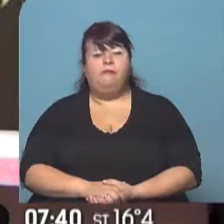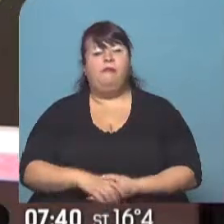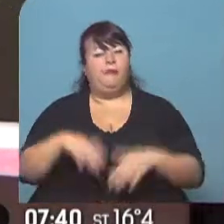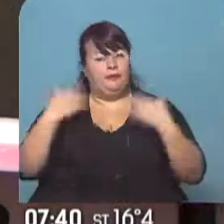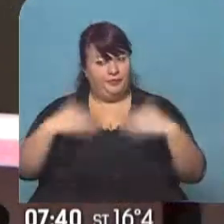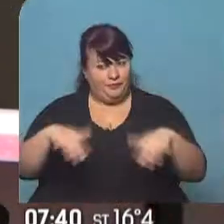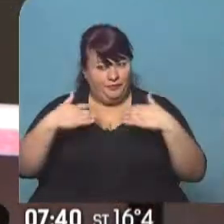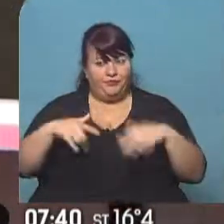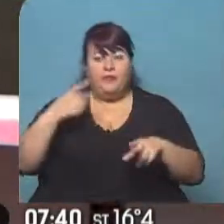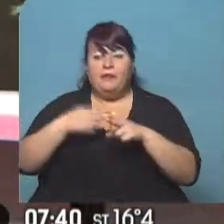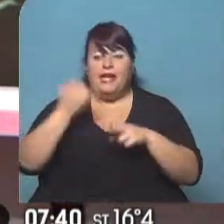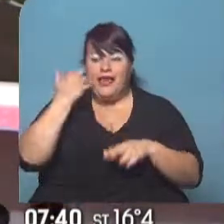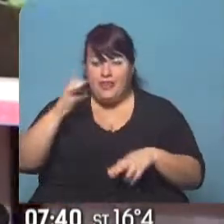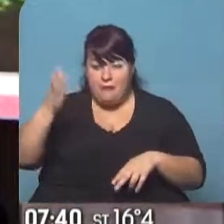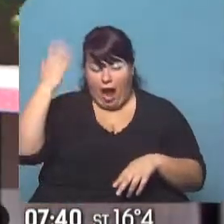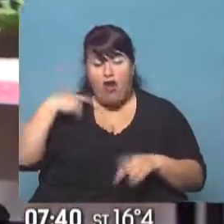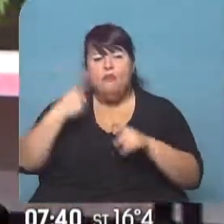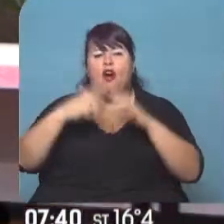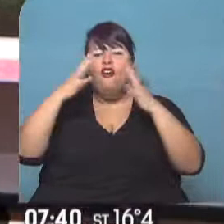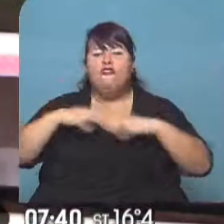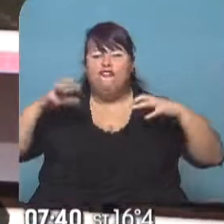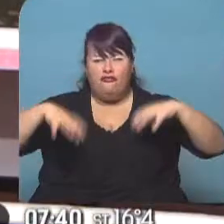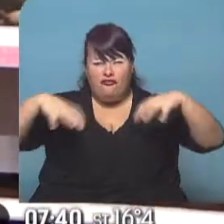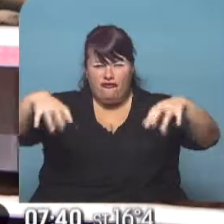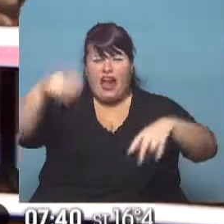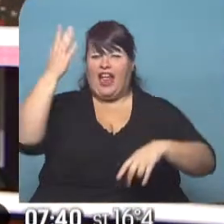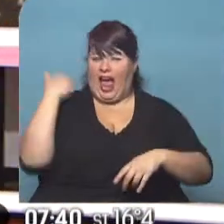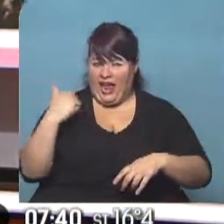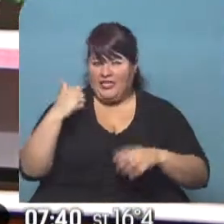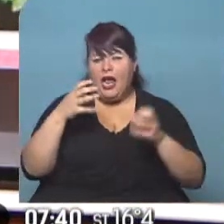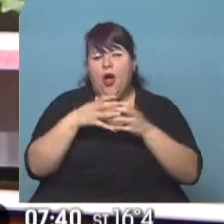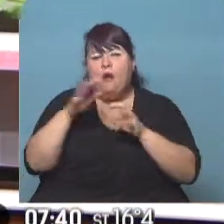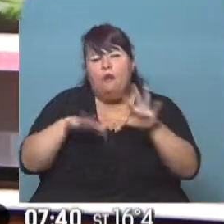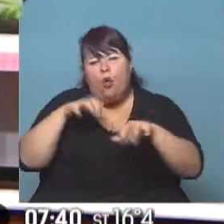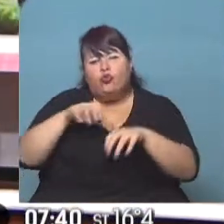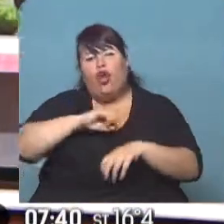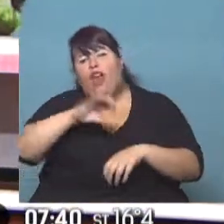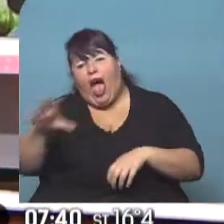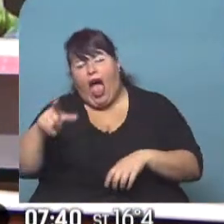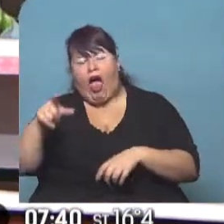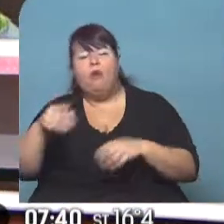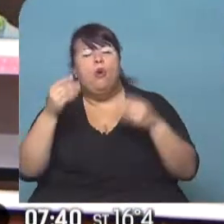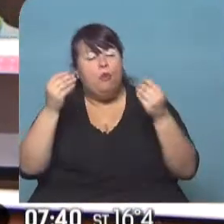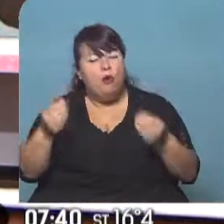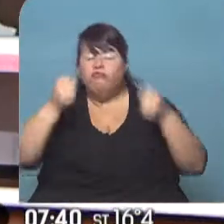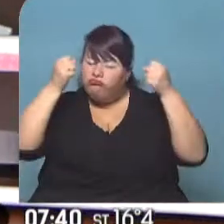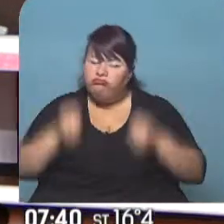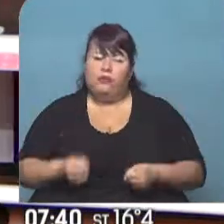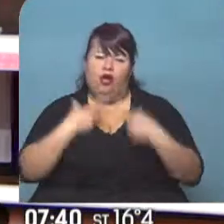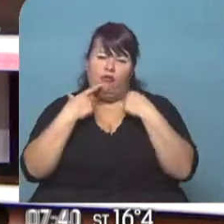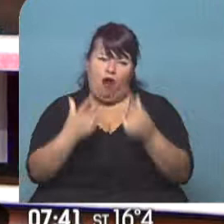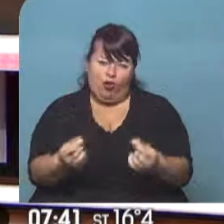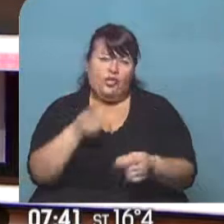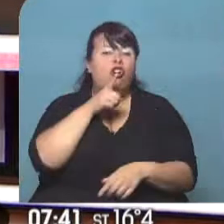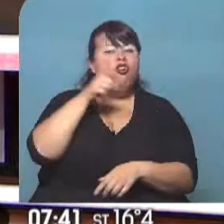gran movimiento en Plaza de Mayo por el feriazo que llevaron adelante pequeños productores y campesinos, porque decidieron protestar